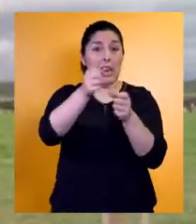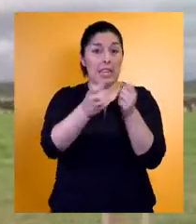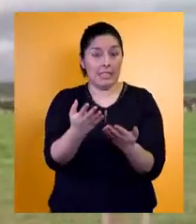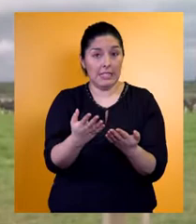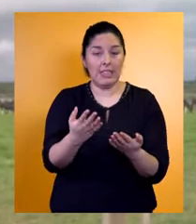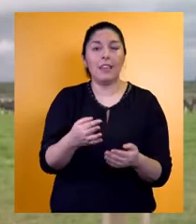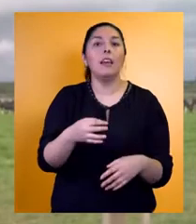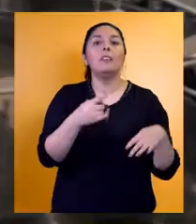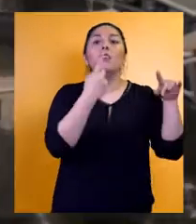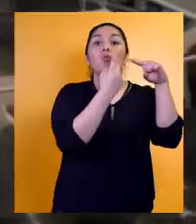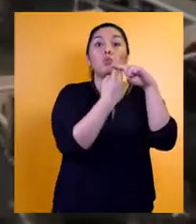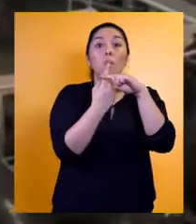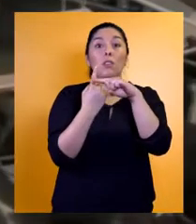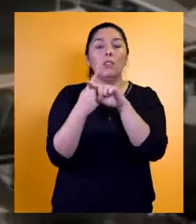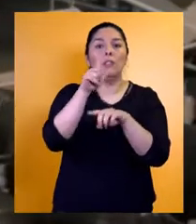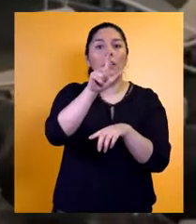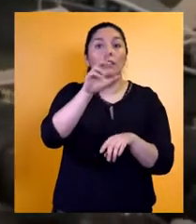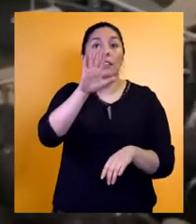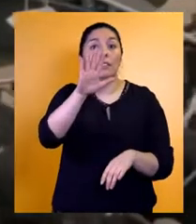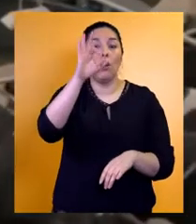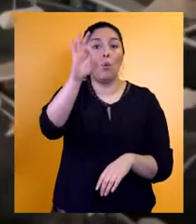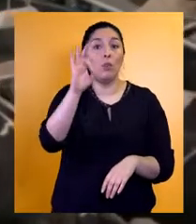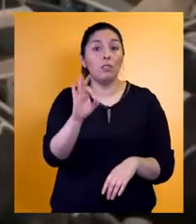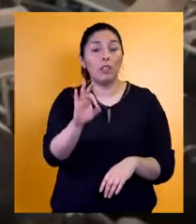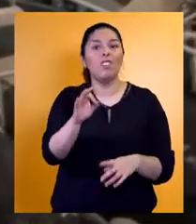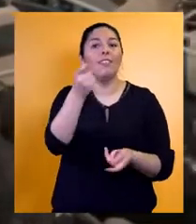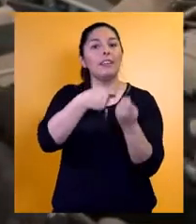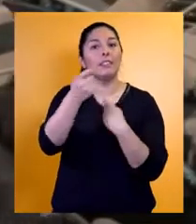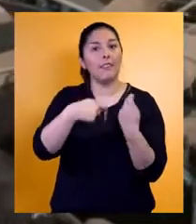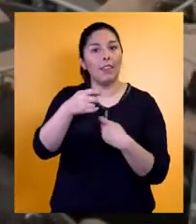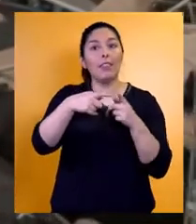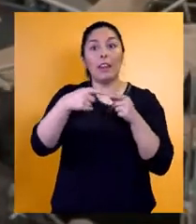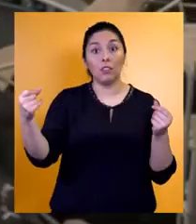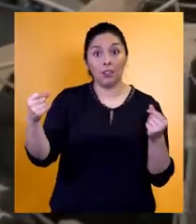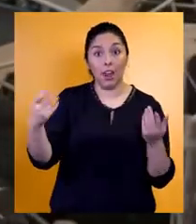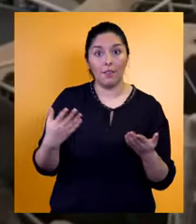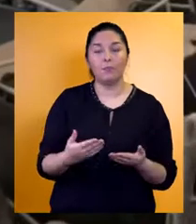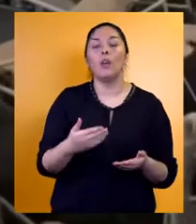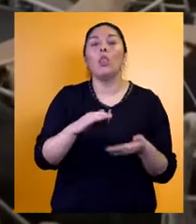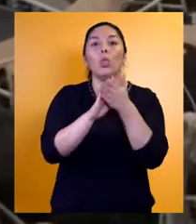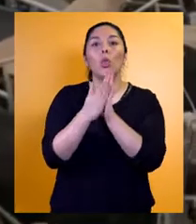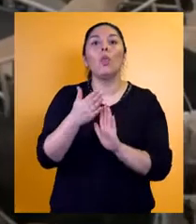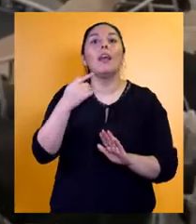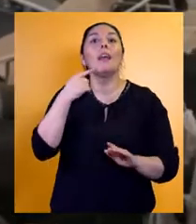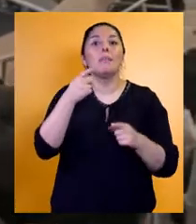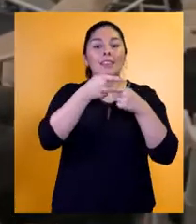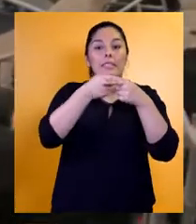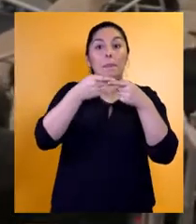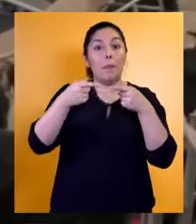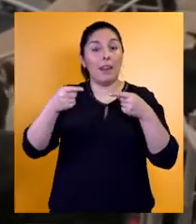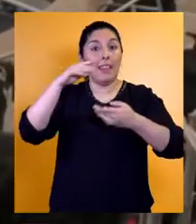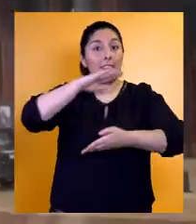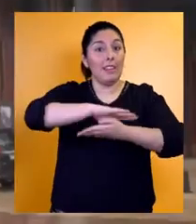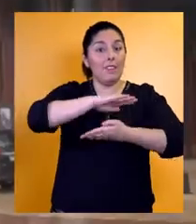producción de la región de Los Ríos, suman un total del 75% de la producción nacional. En el marco de la Semana de Productor